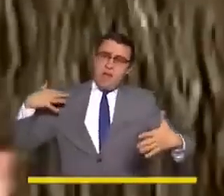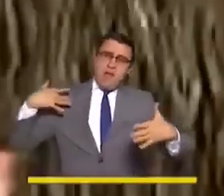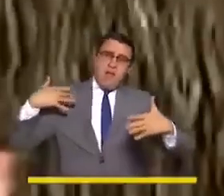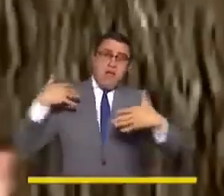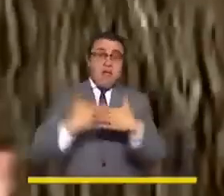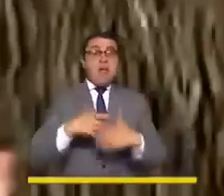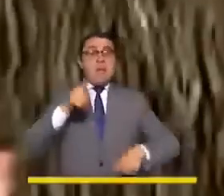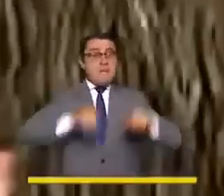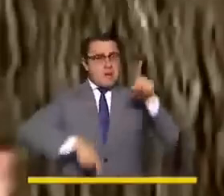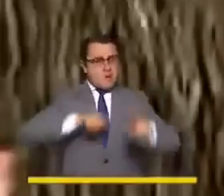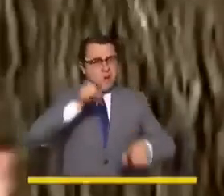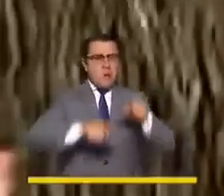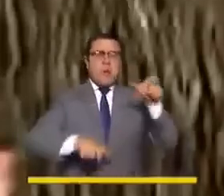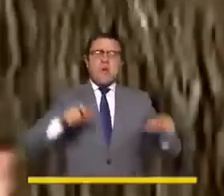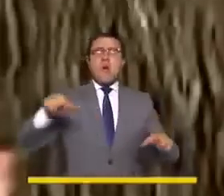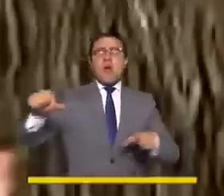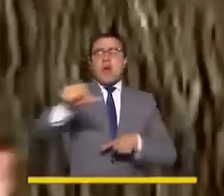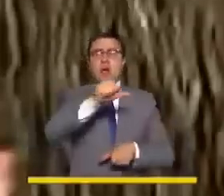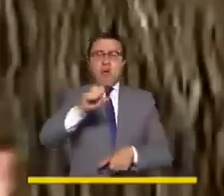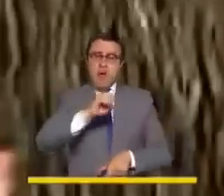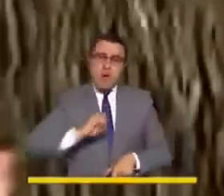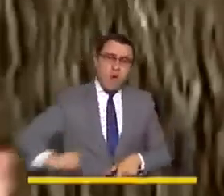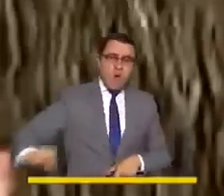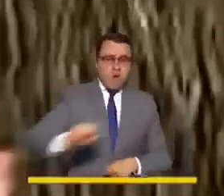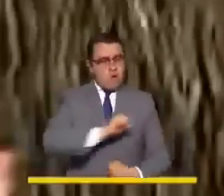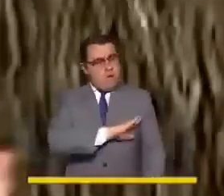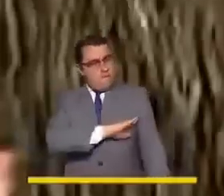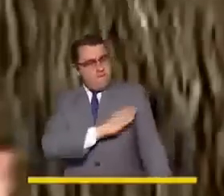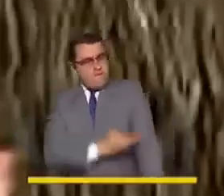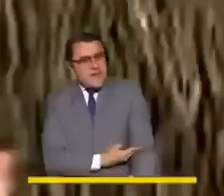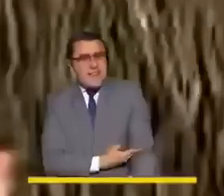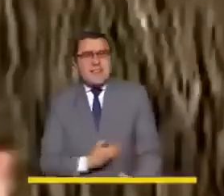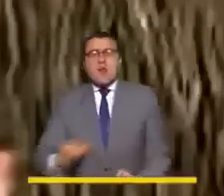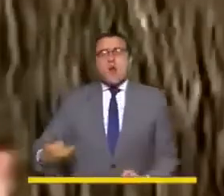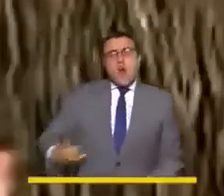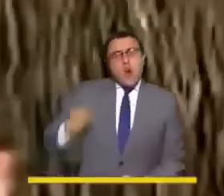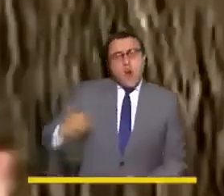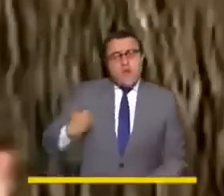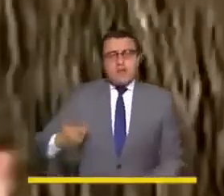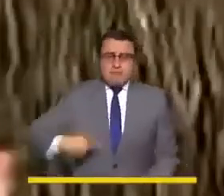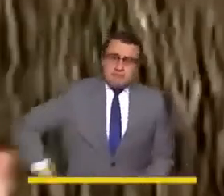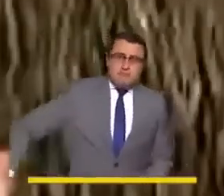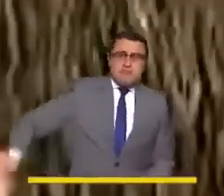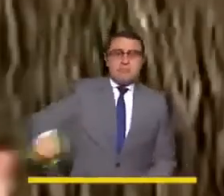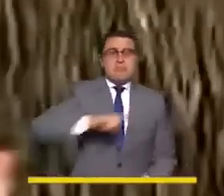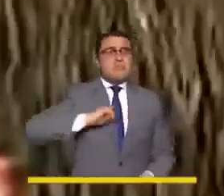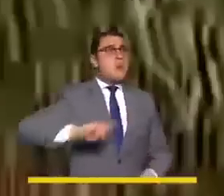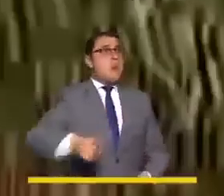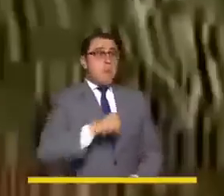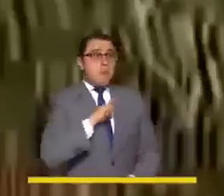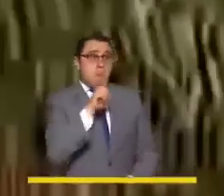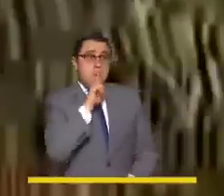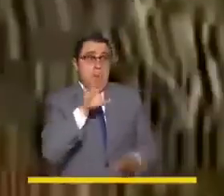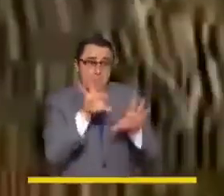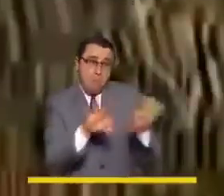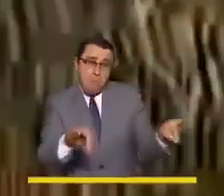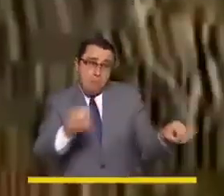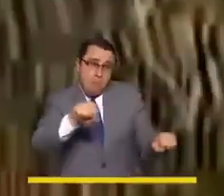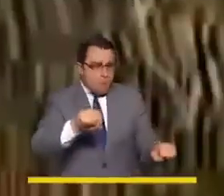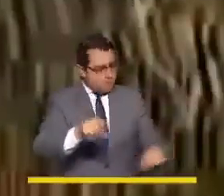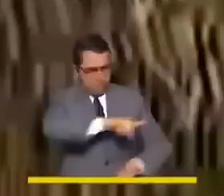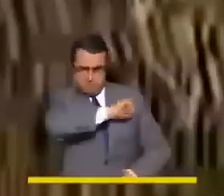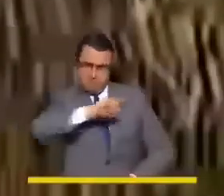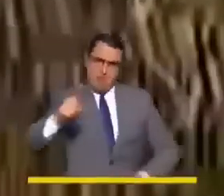las valentías de muchas mujeres, de muchos hombres, de jóvenes que no se dejaron acallar,